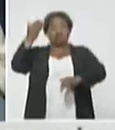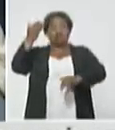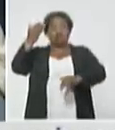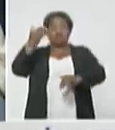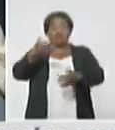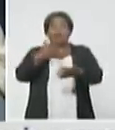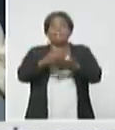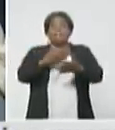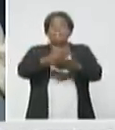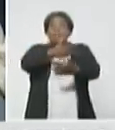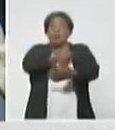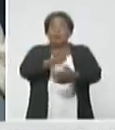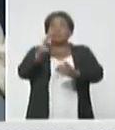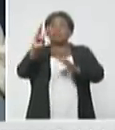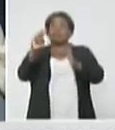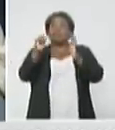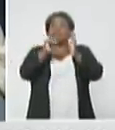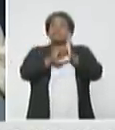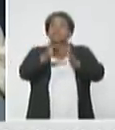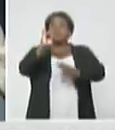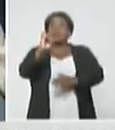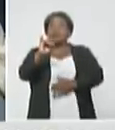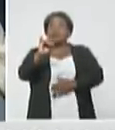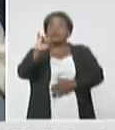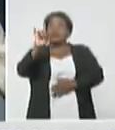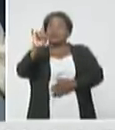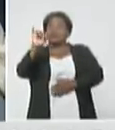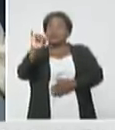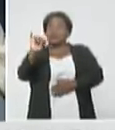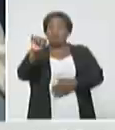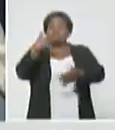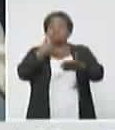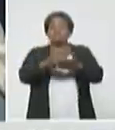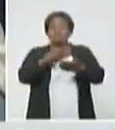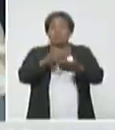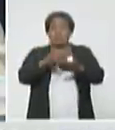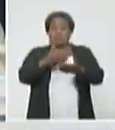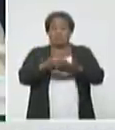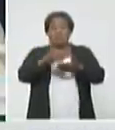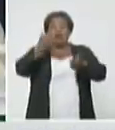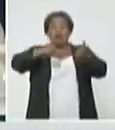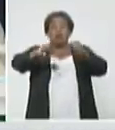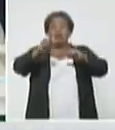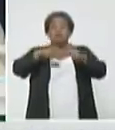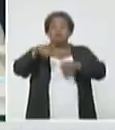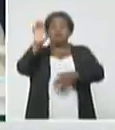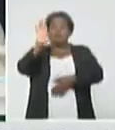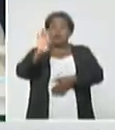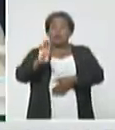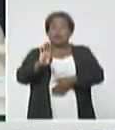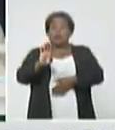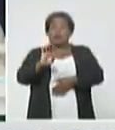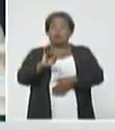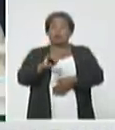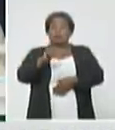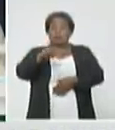procesaron 3.696 muestras en los laboratorios de biología molecular de nuestro